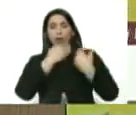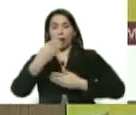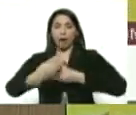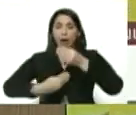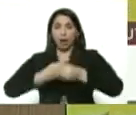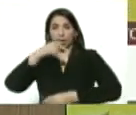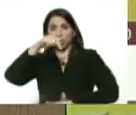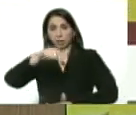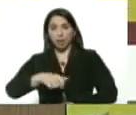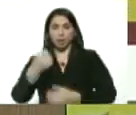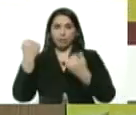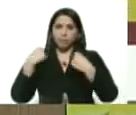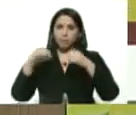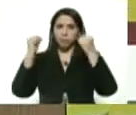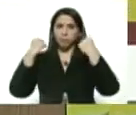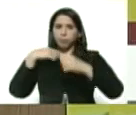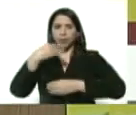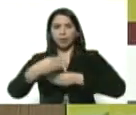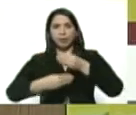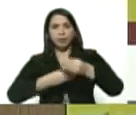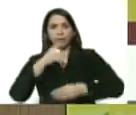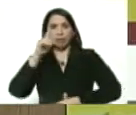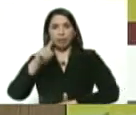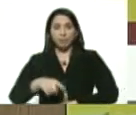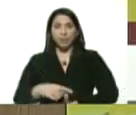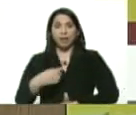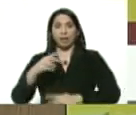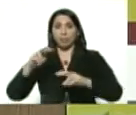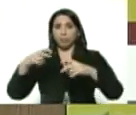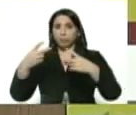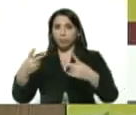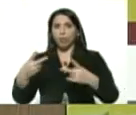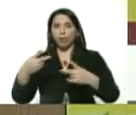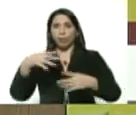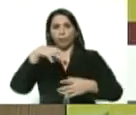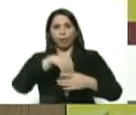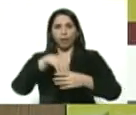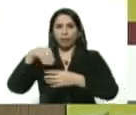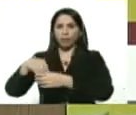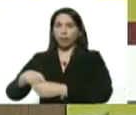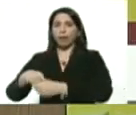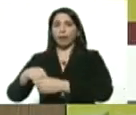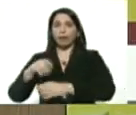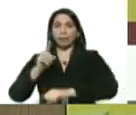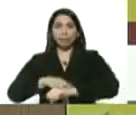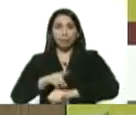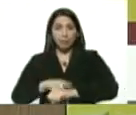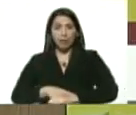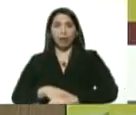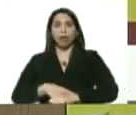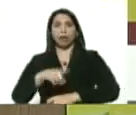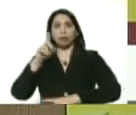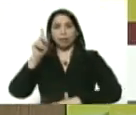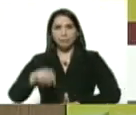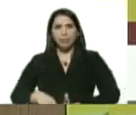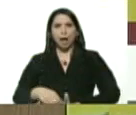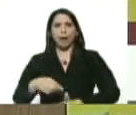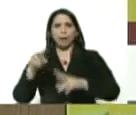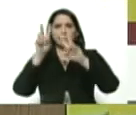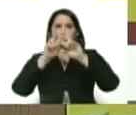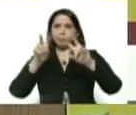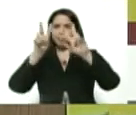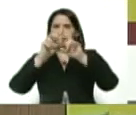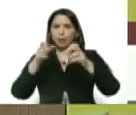la terapéutica que se instaló la ventaja de las cuarentenas tempranas la ventaja del despistaje amplio y